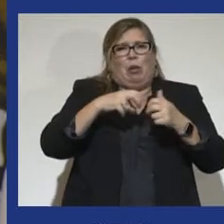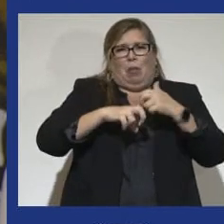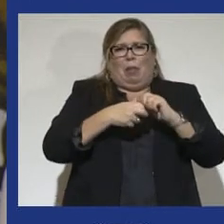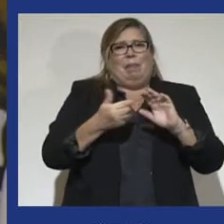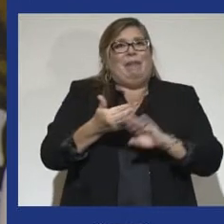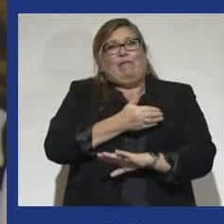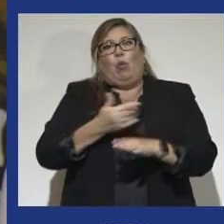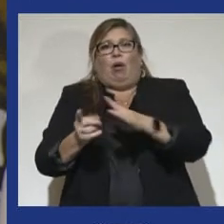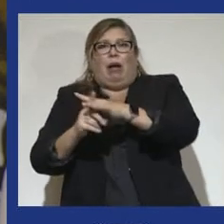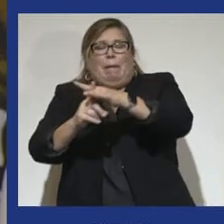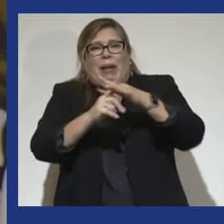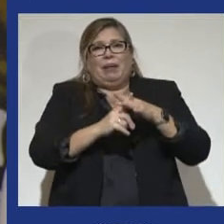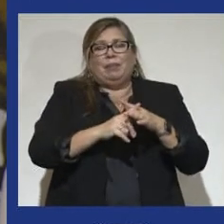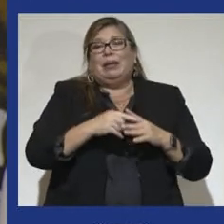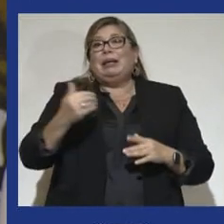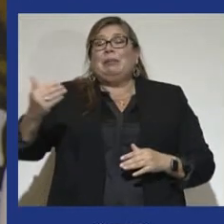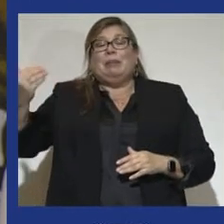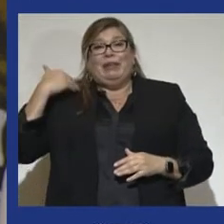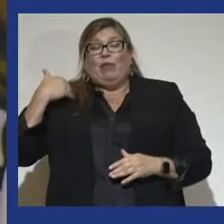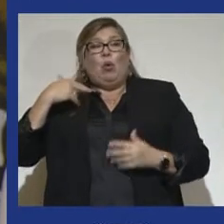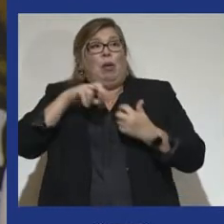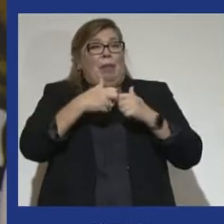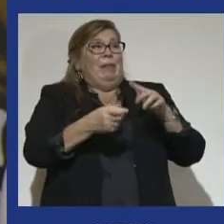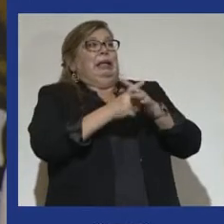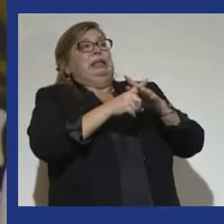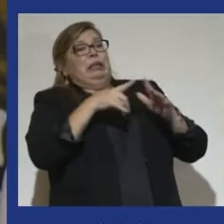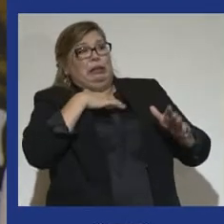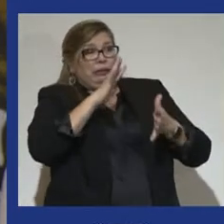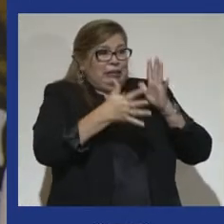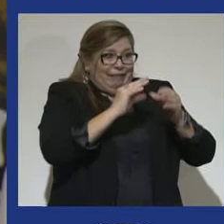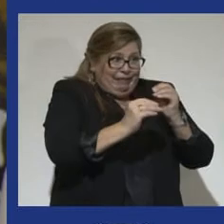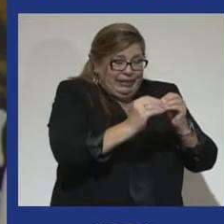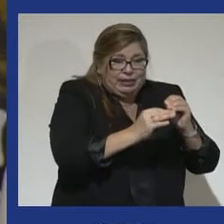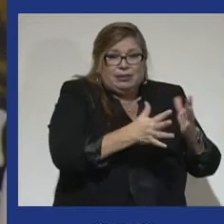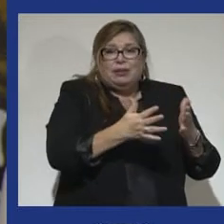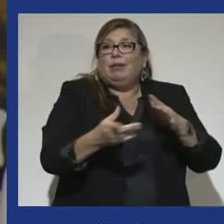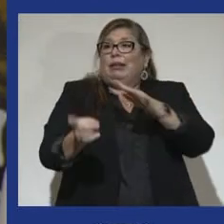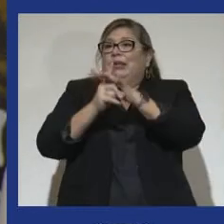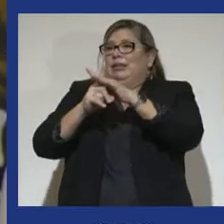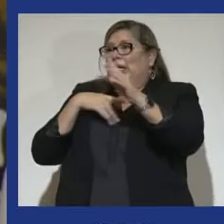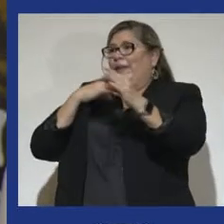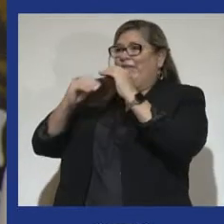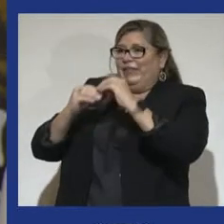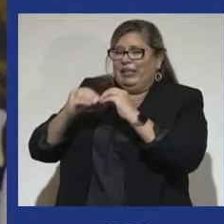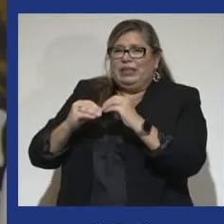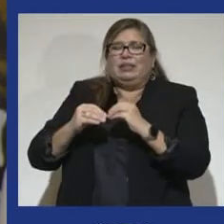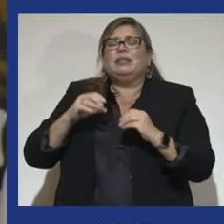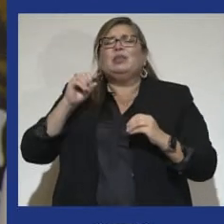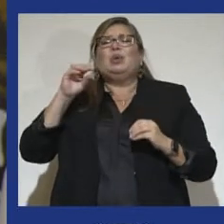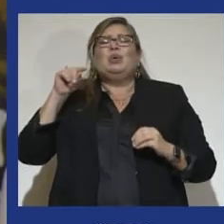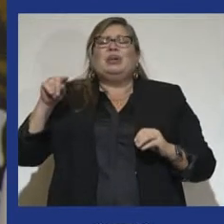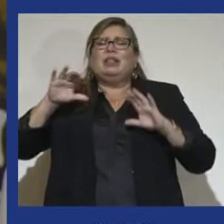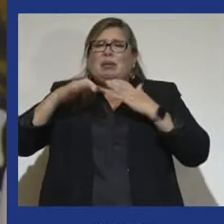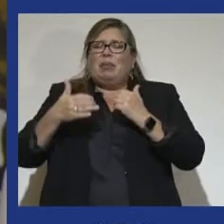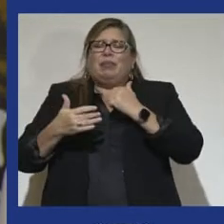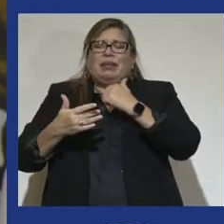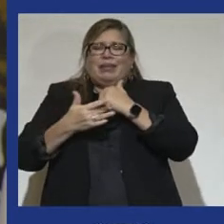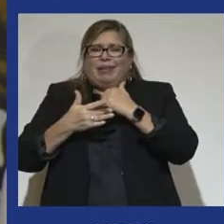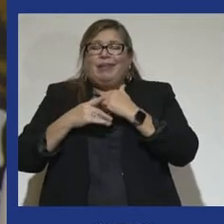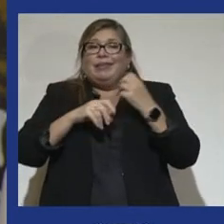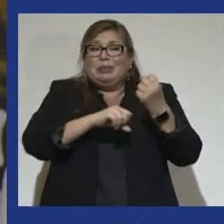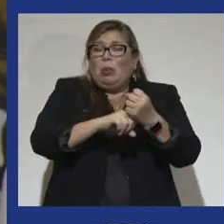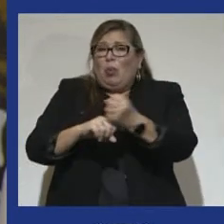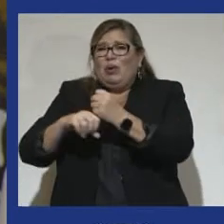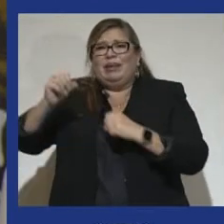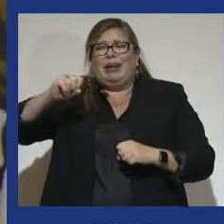en años recientes ha habido muchos tratamientos de emergencia urgencias que ha tenido